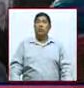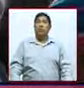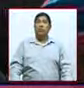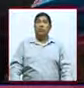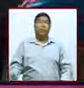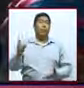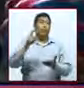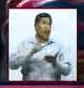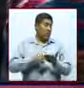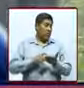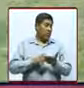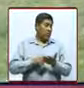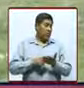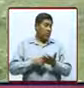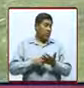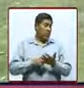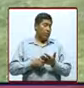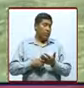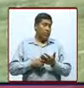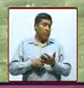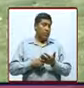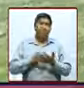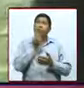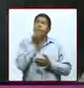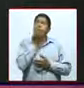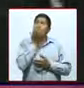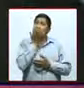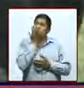Y eso de cuide el césped